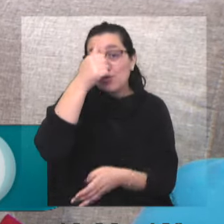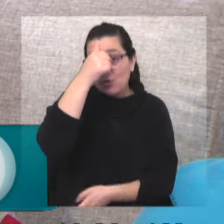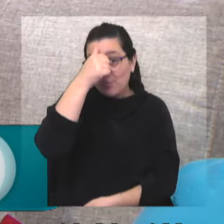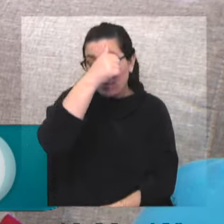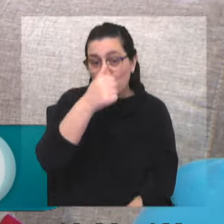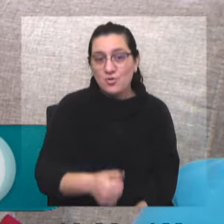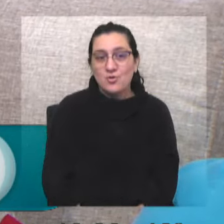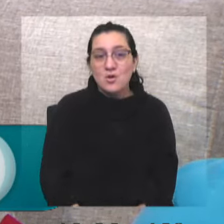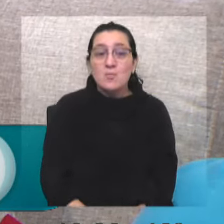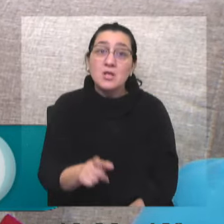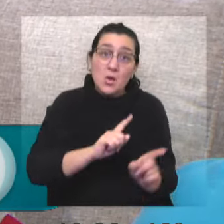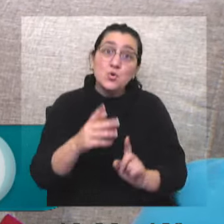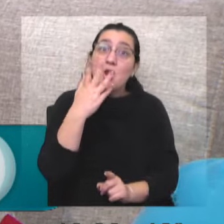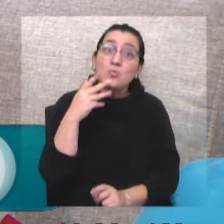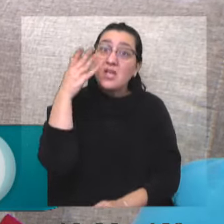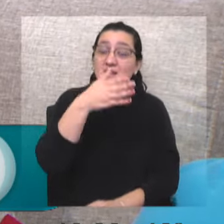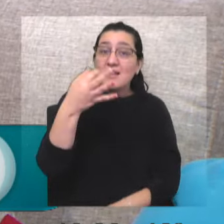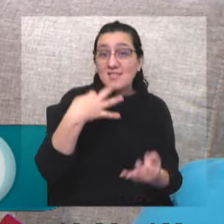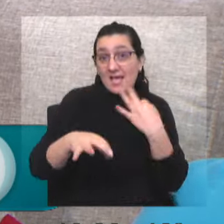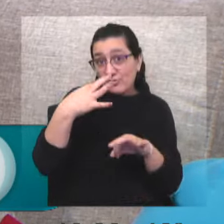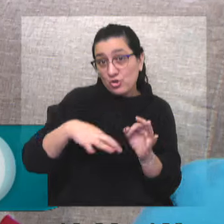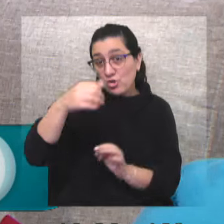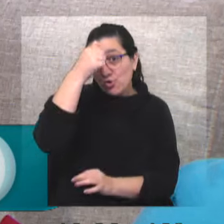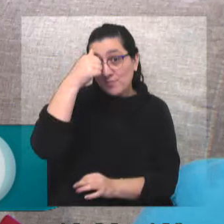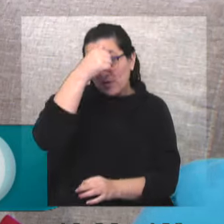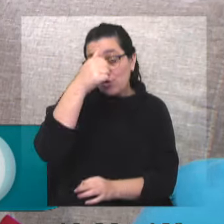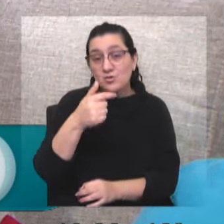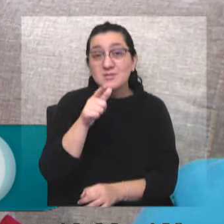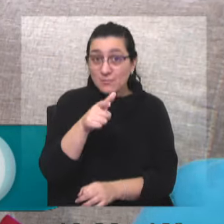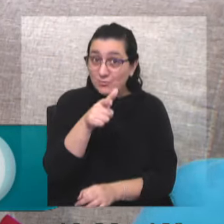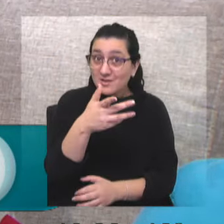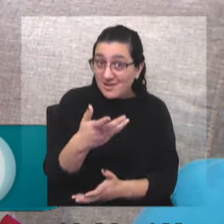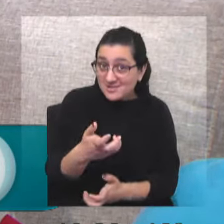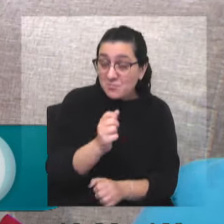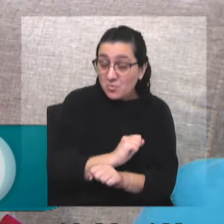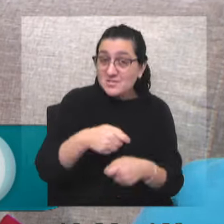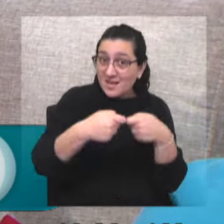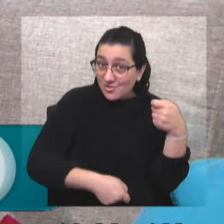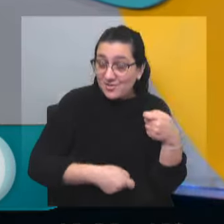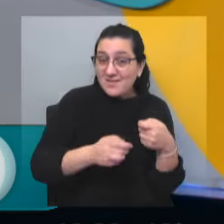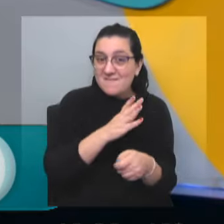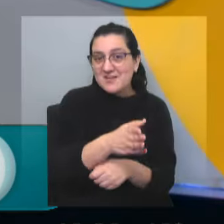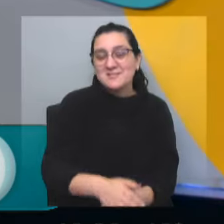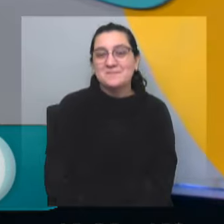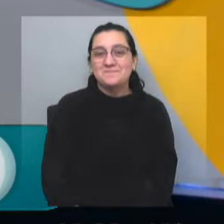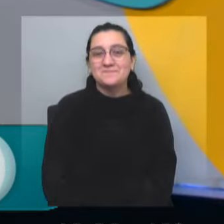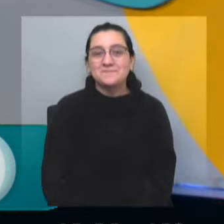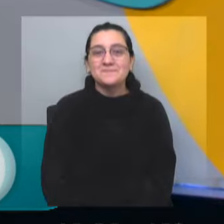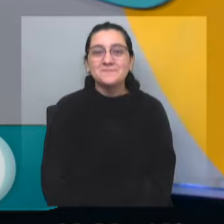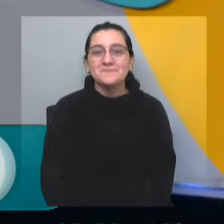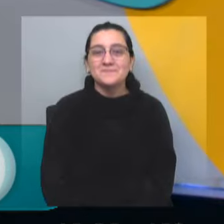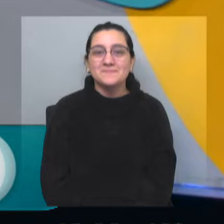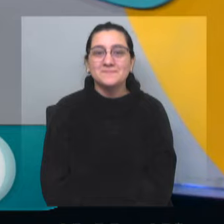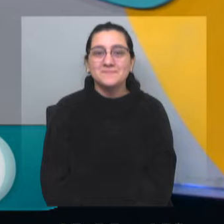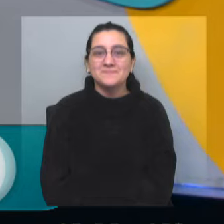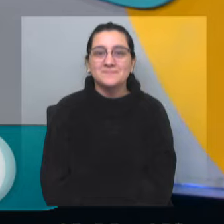gente que le gusta ir al teatro el domingo. Sí. Tienes más tiempo, vas. Así que si vos sos de eso, ya podés sacar tu entrada más ahí en la boletería del movie salí, o en salí la. Casi de día